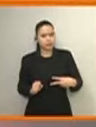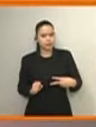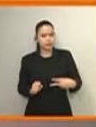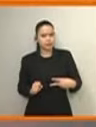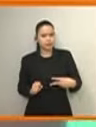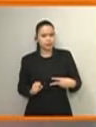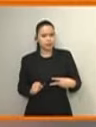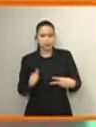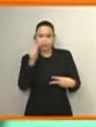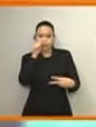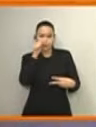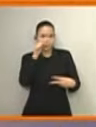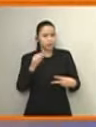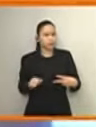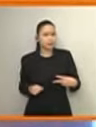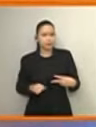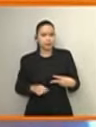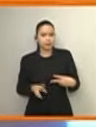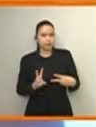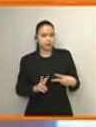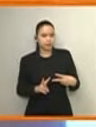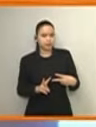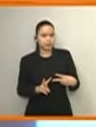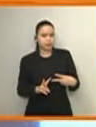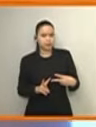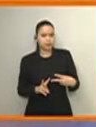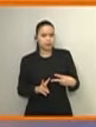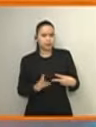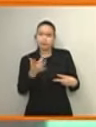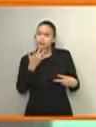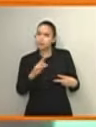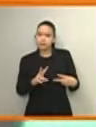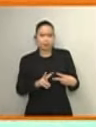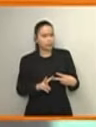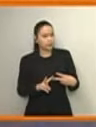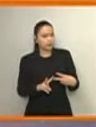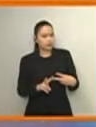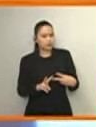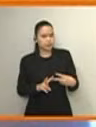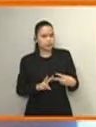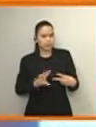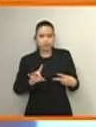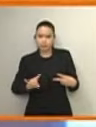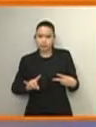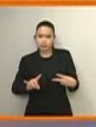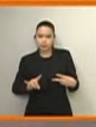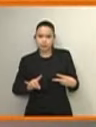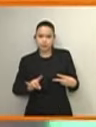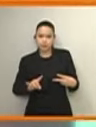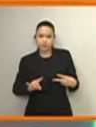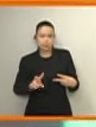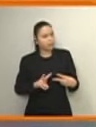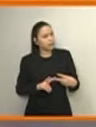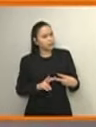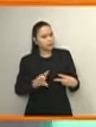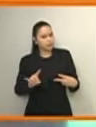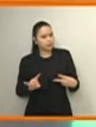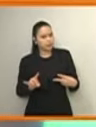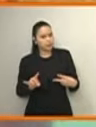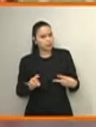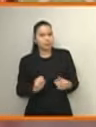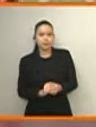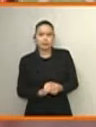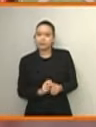dígito, atentos. Y este es el 2, segundo dígito, suerte. Y este es el 8. Segundo número ganador es el